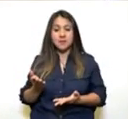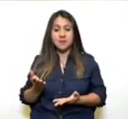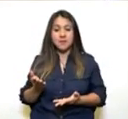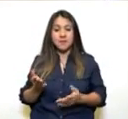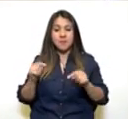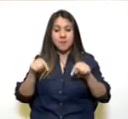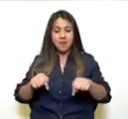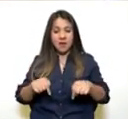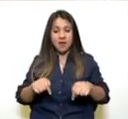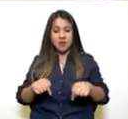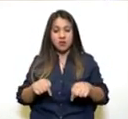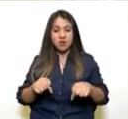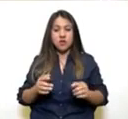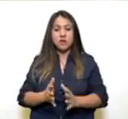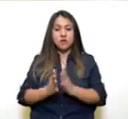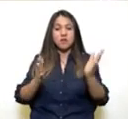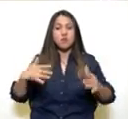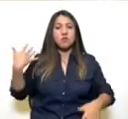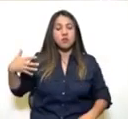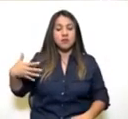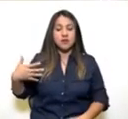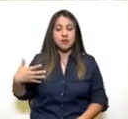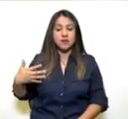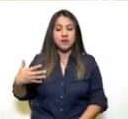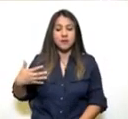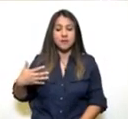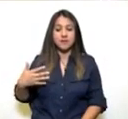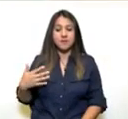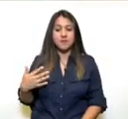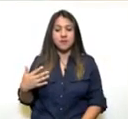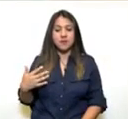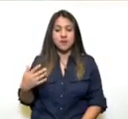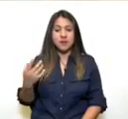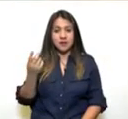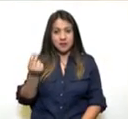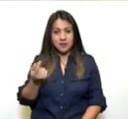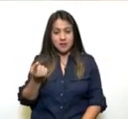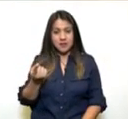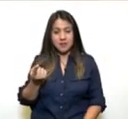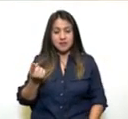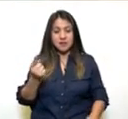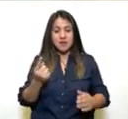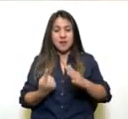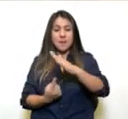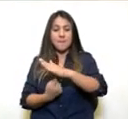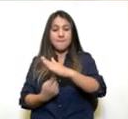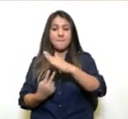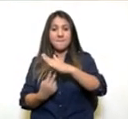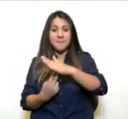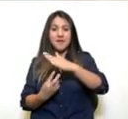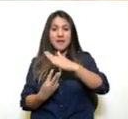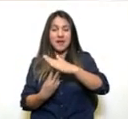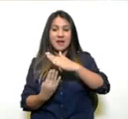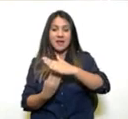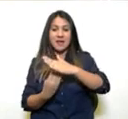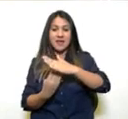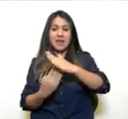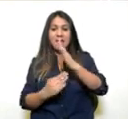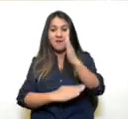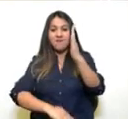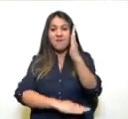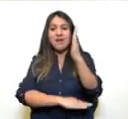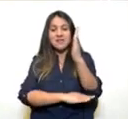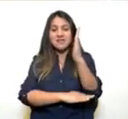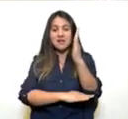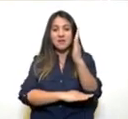a esto que es muy importante que es los pilares que son básicos